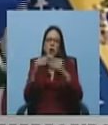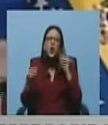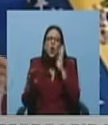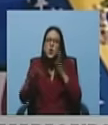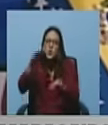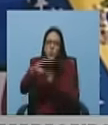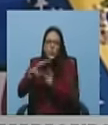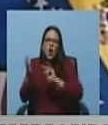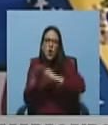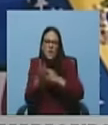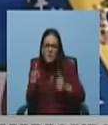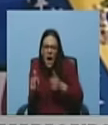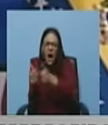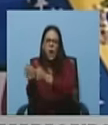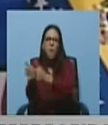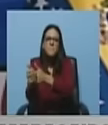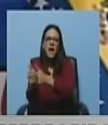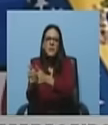va